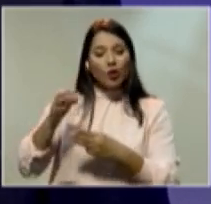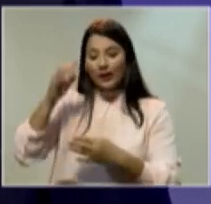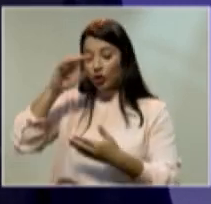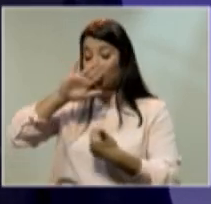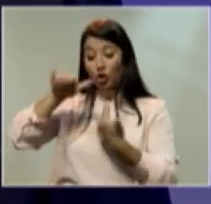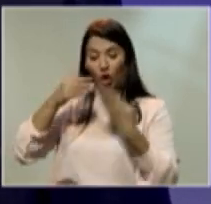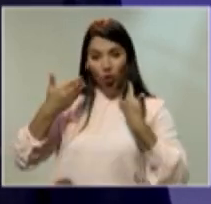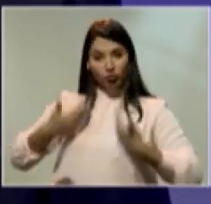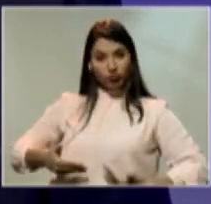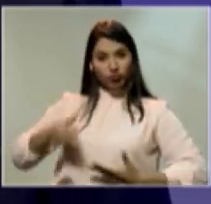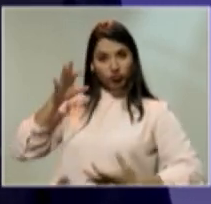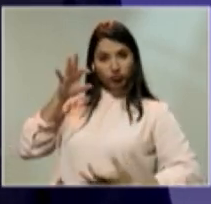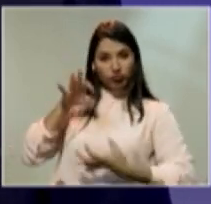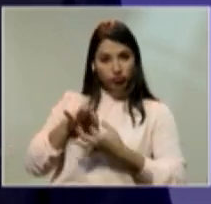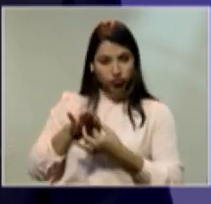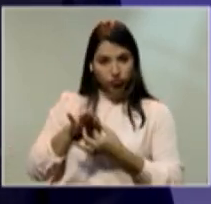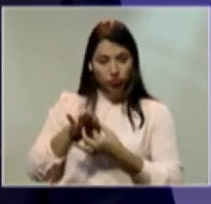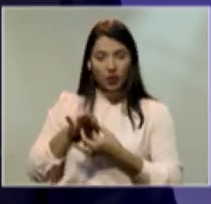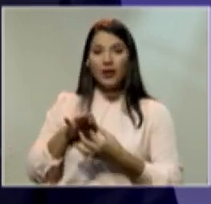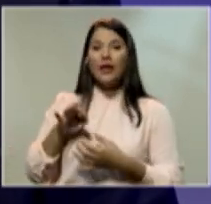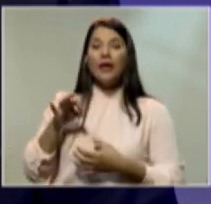una visión